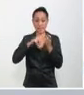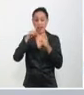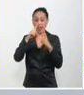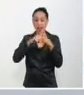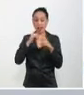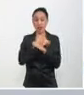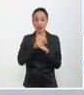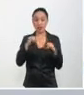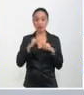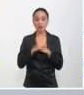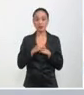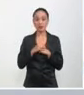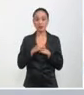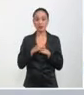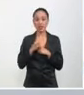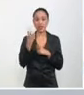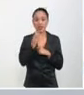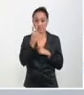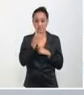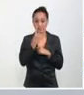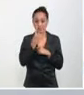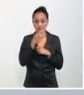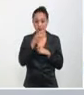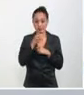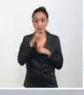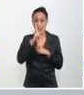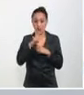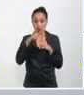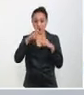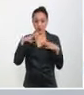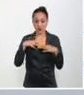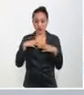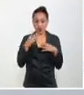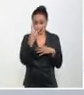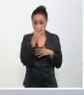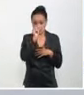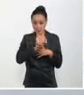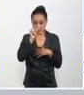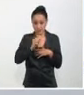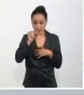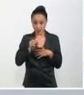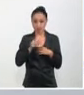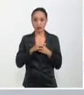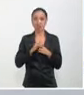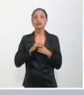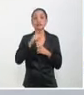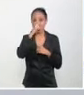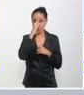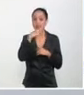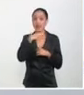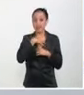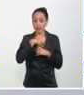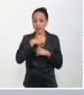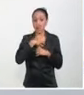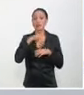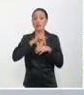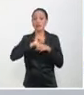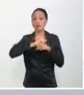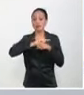que 3 de los 4 turistas aislados desde el día de ayer resultaron positivos al nuevo